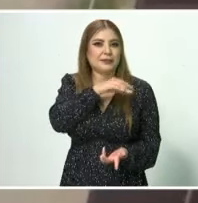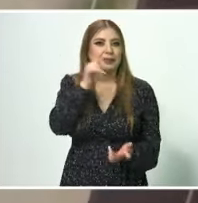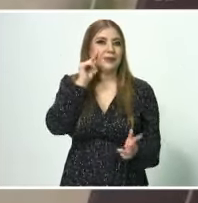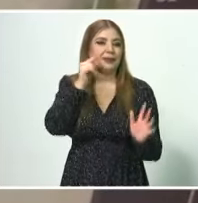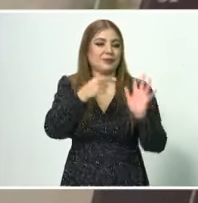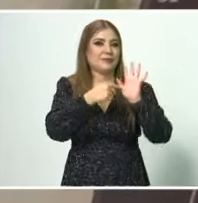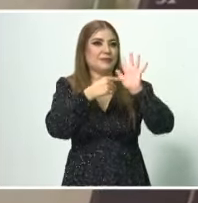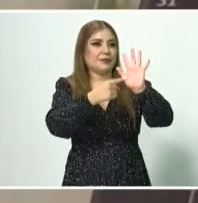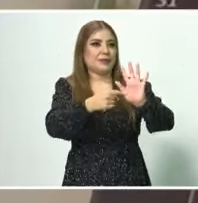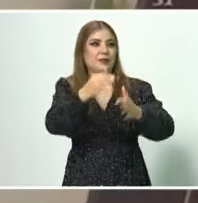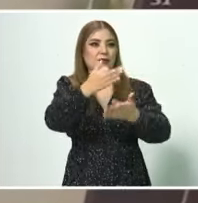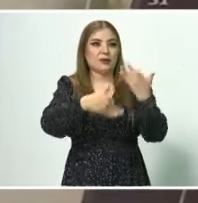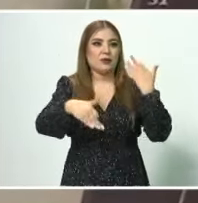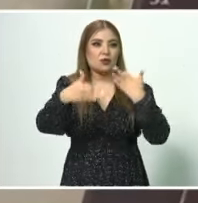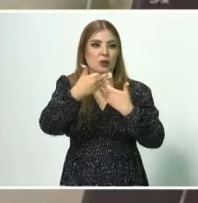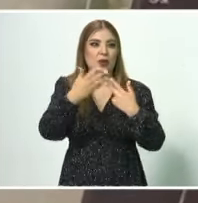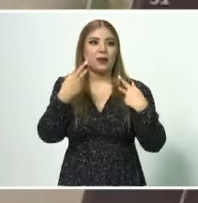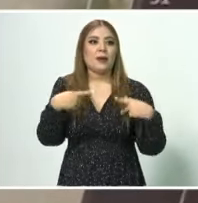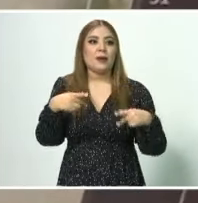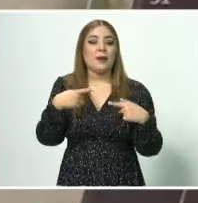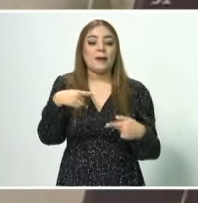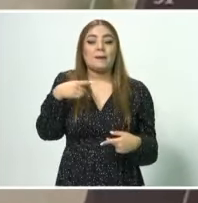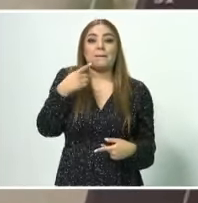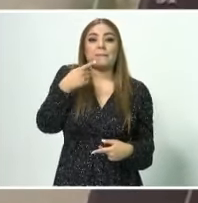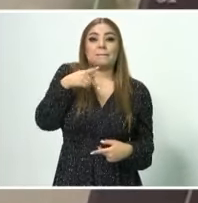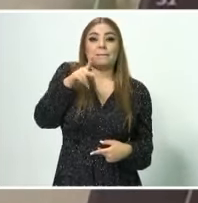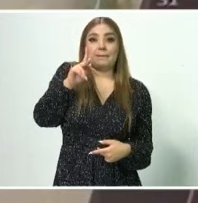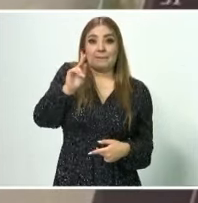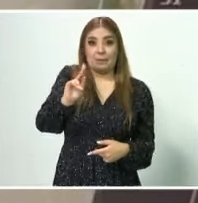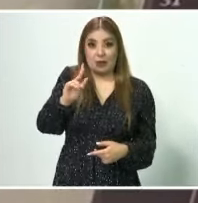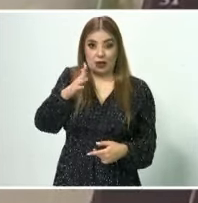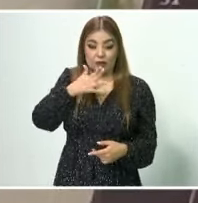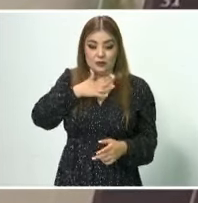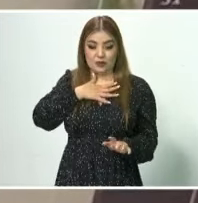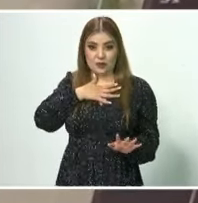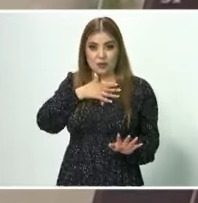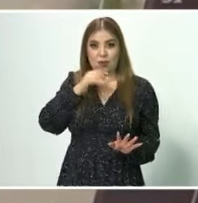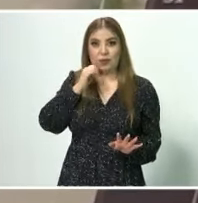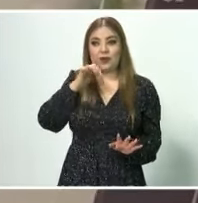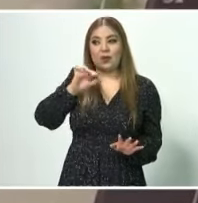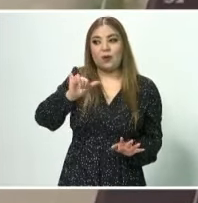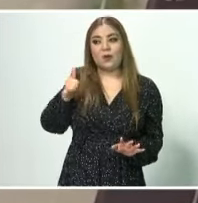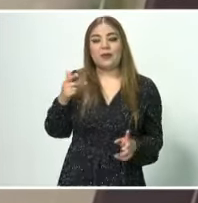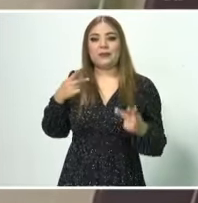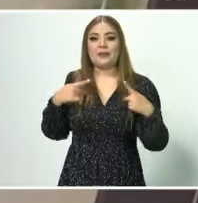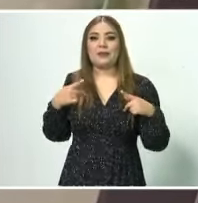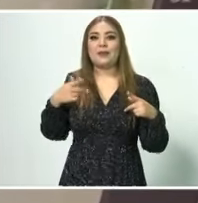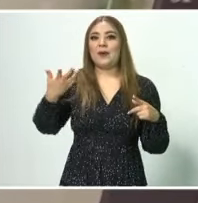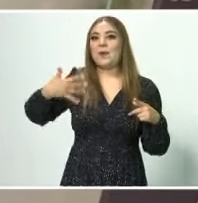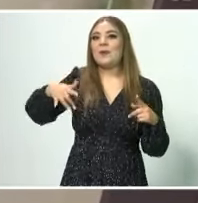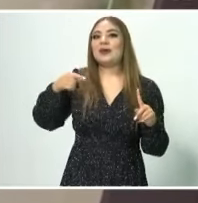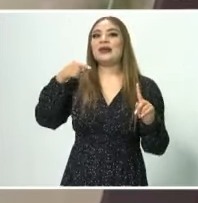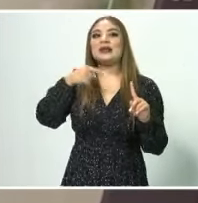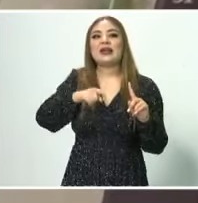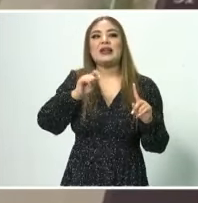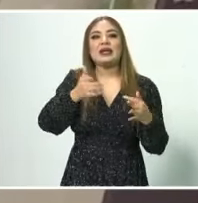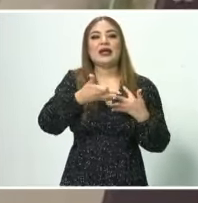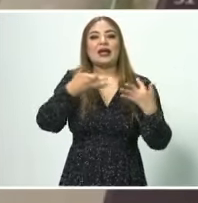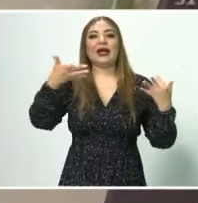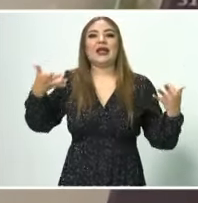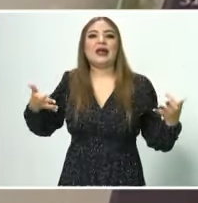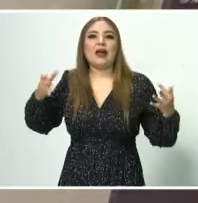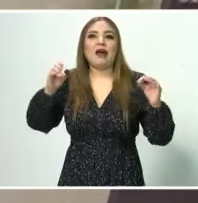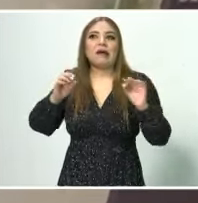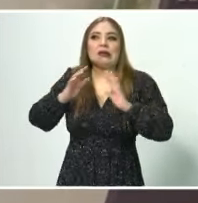cualquier persona Valeria sin embargo Pues en lo particular o otras personas buscan algún terreno baldío o pedir